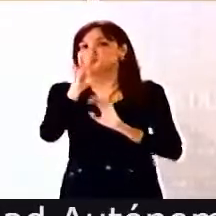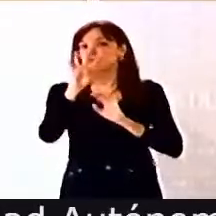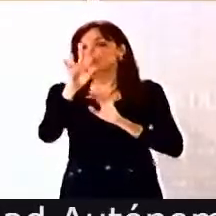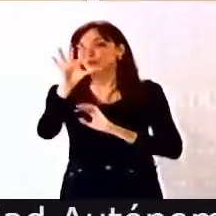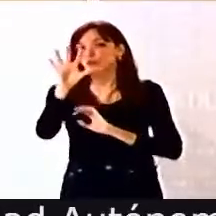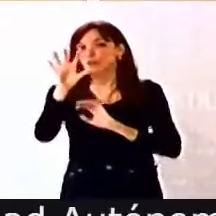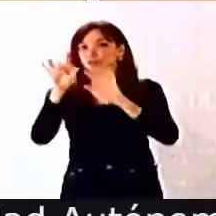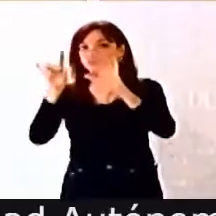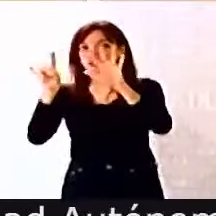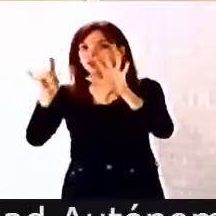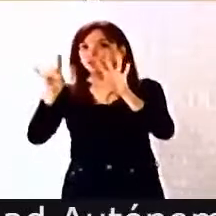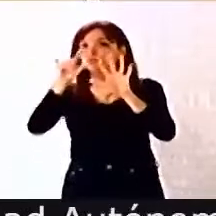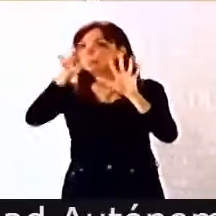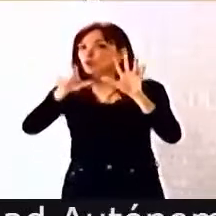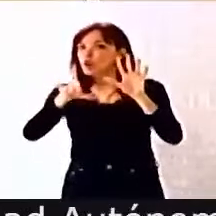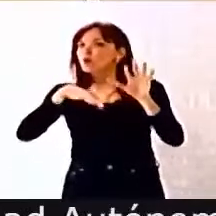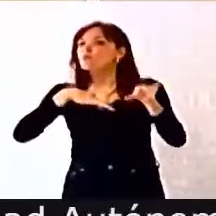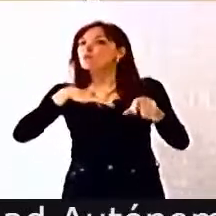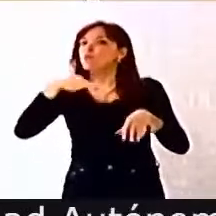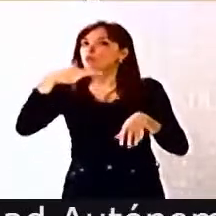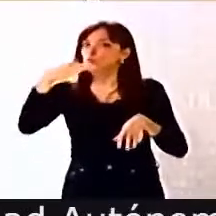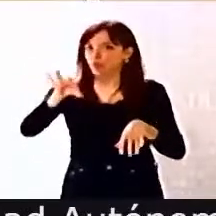personas sospechosas,